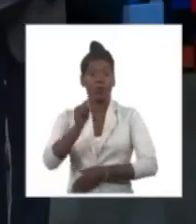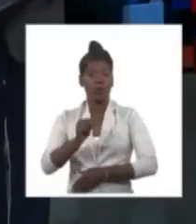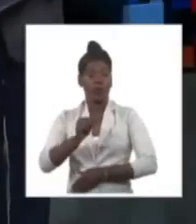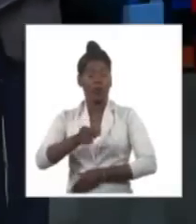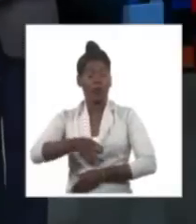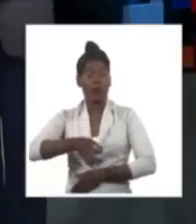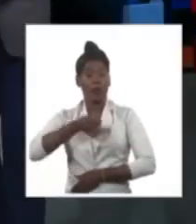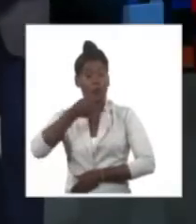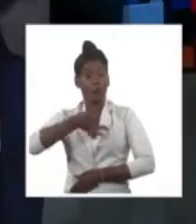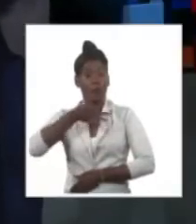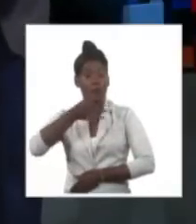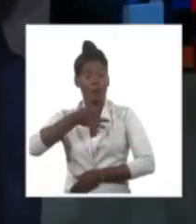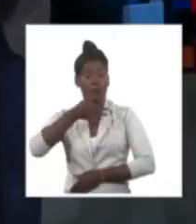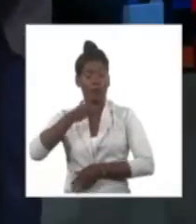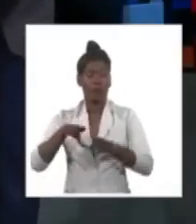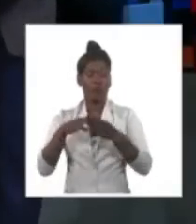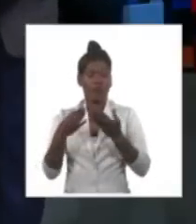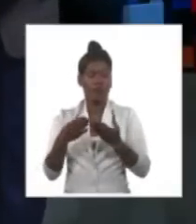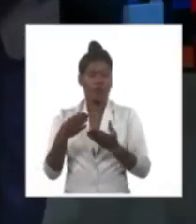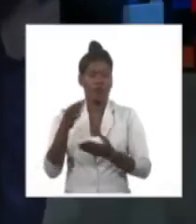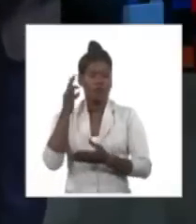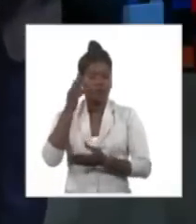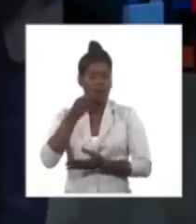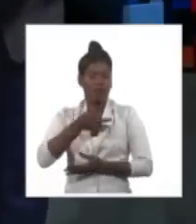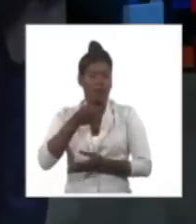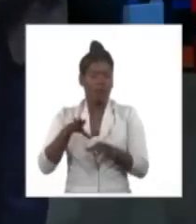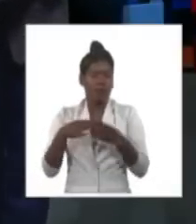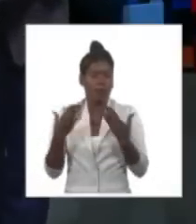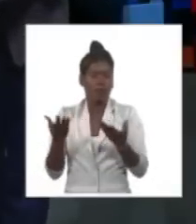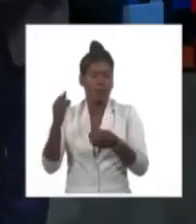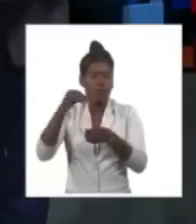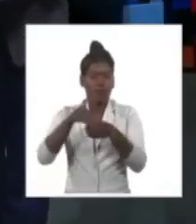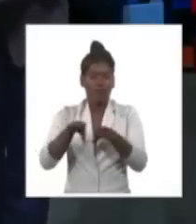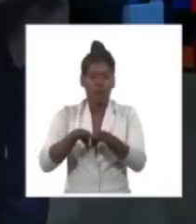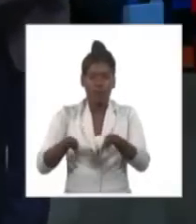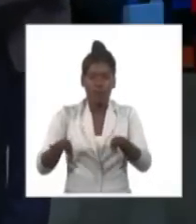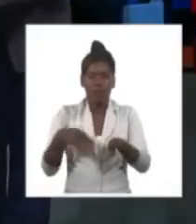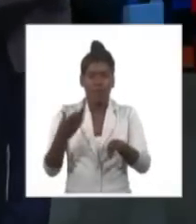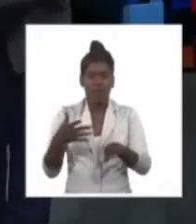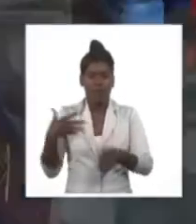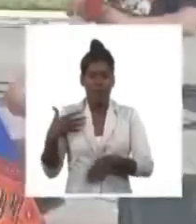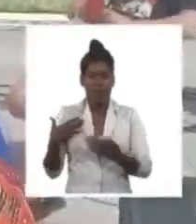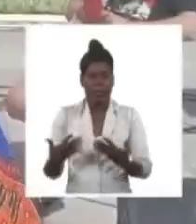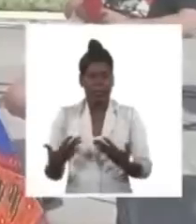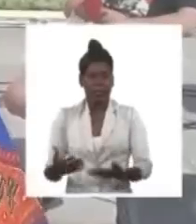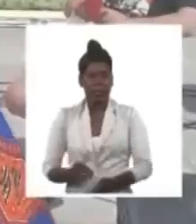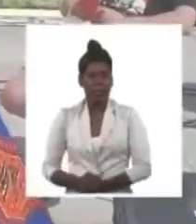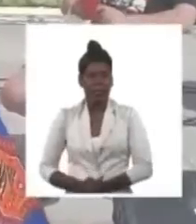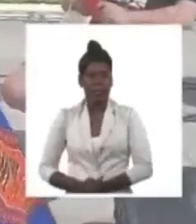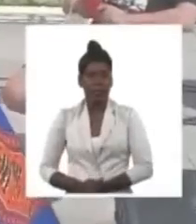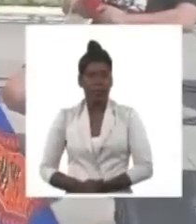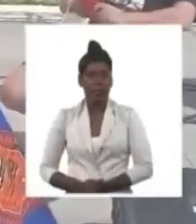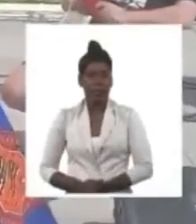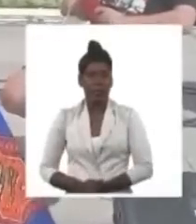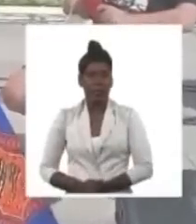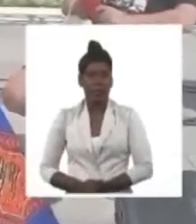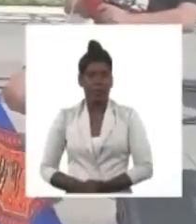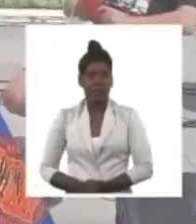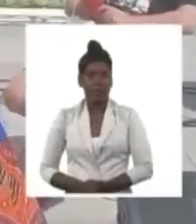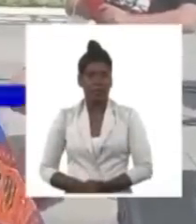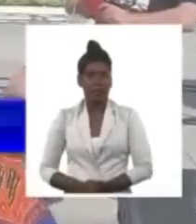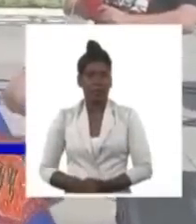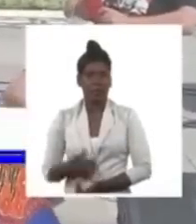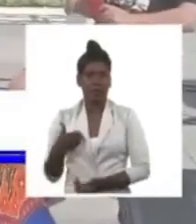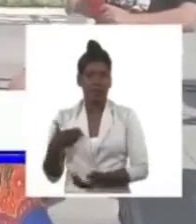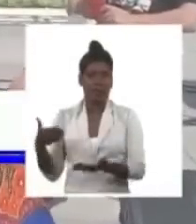y tenemos en exclusiva sus declaraciones sobre los sucesos en el foro de la sociedad civil. Al llegar acá